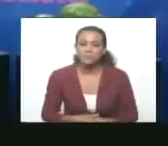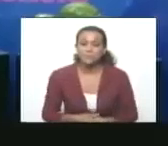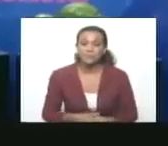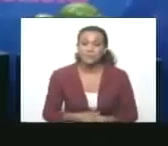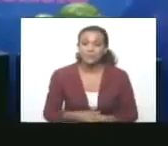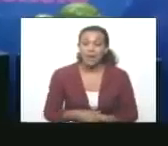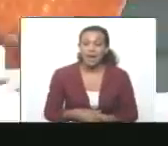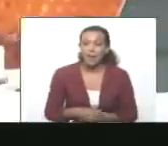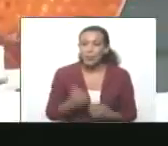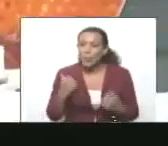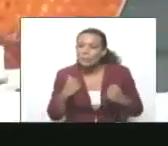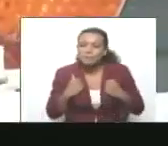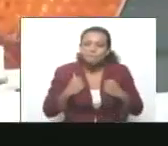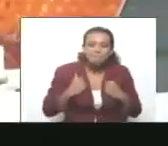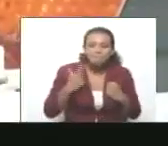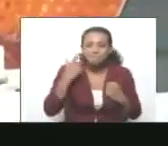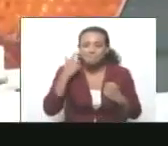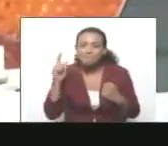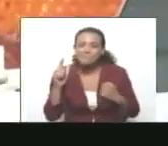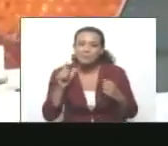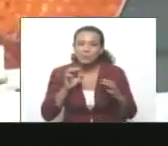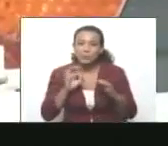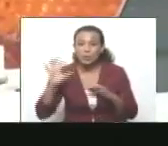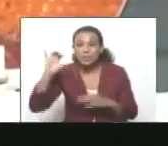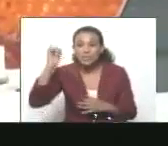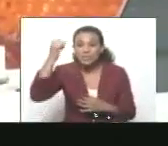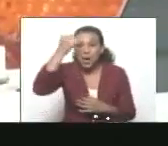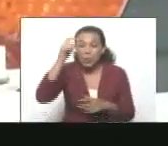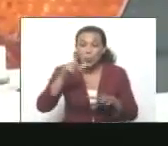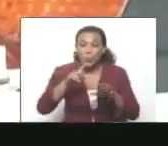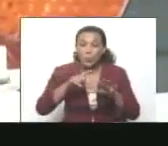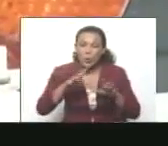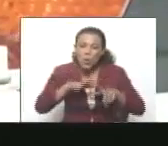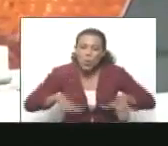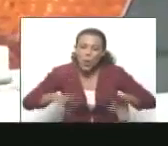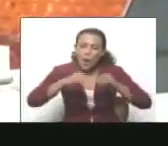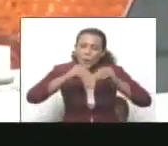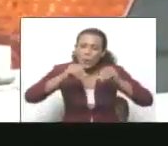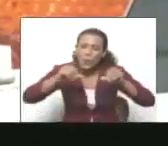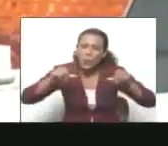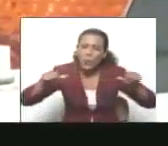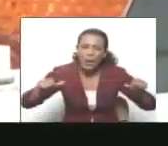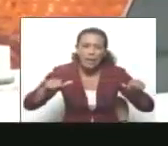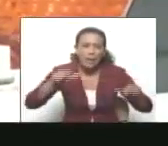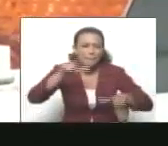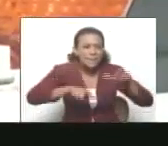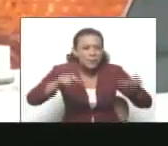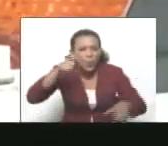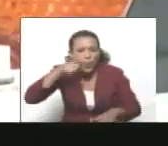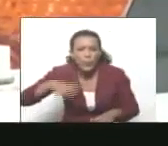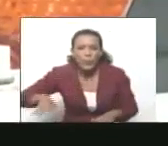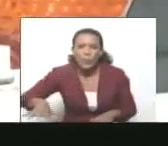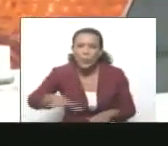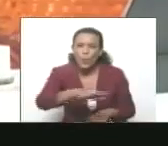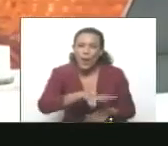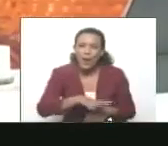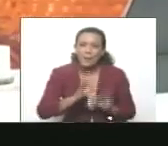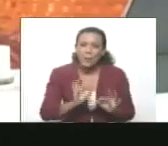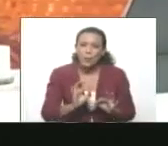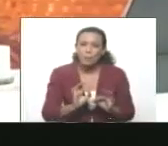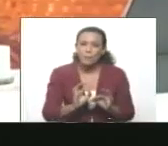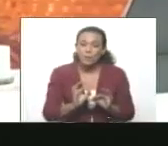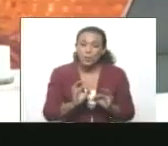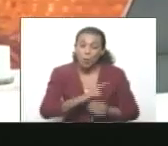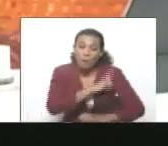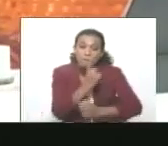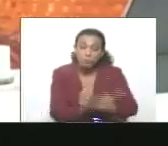Aventura Yaracuy. Correcto, Yaracuy es una tierra de muchas oportunidades económicas, de mucha fuerza